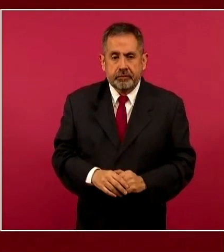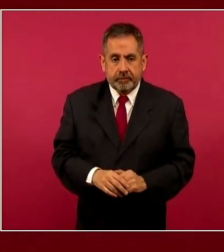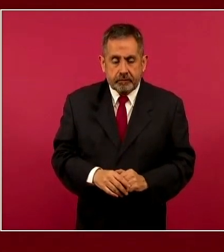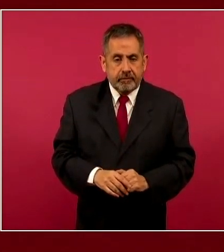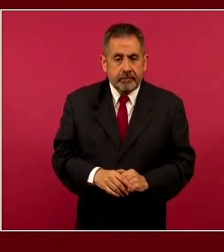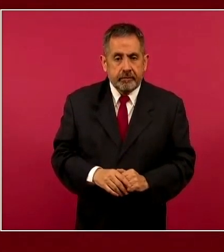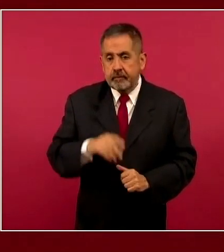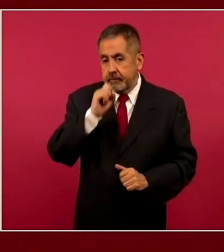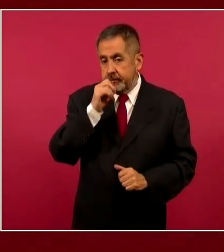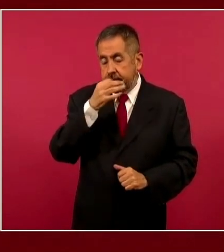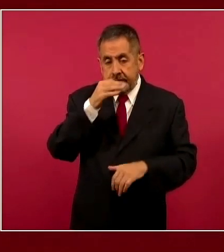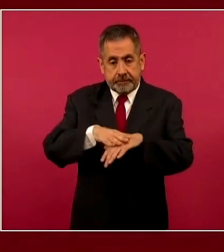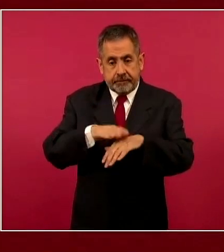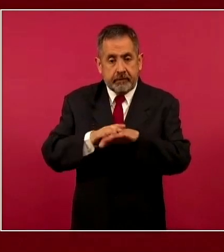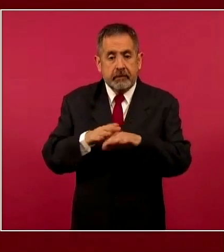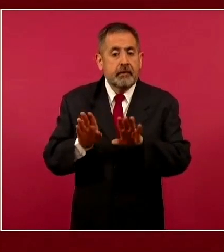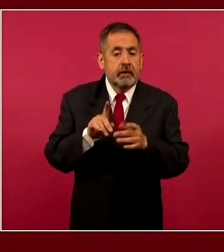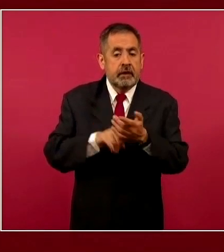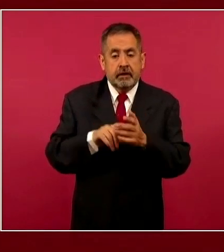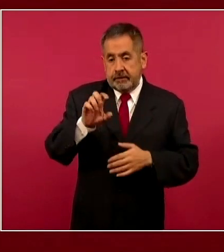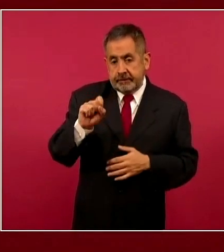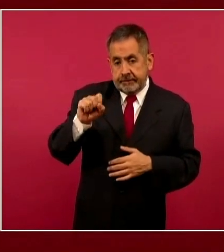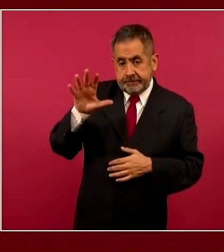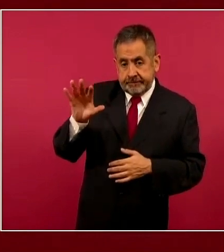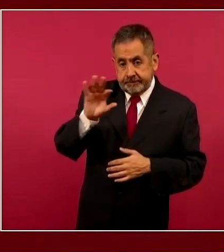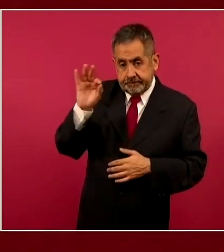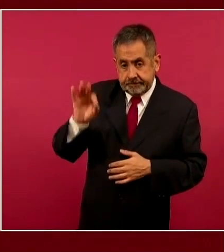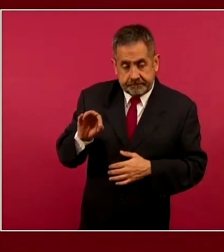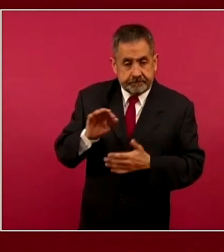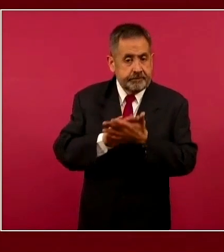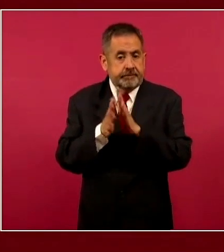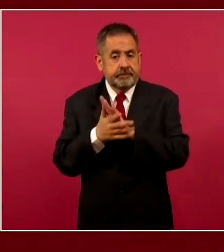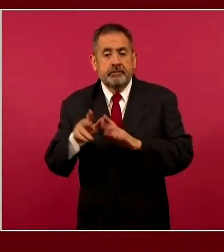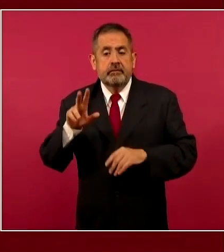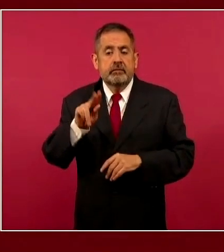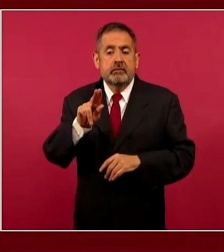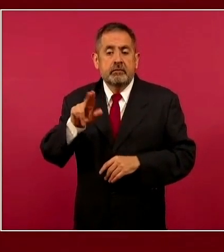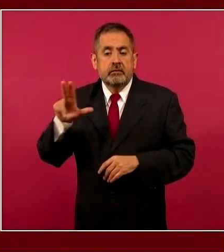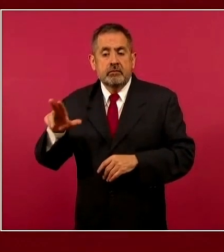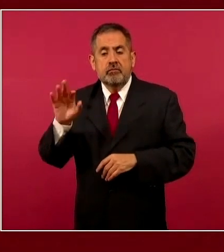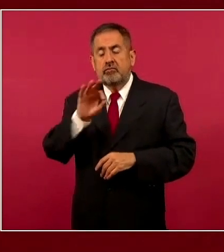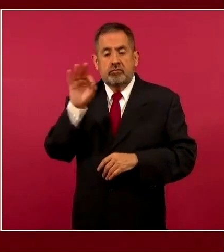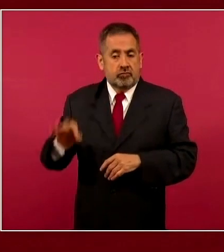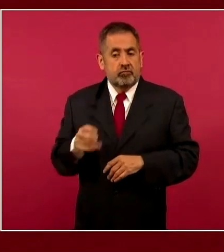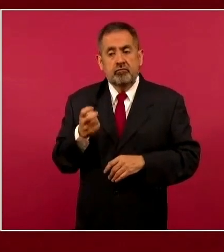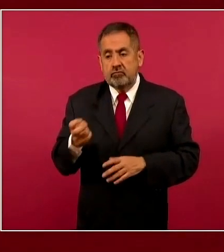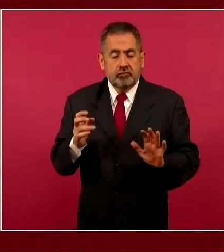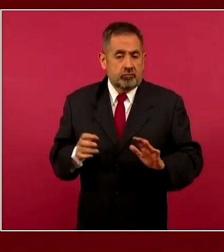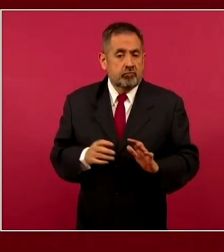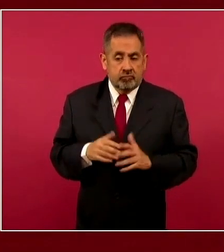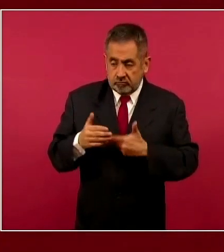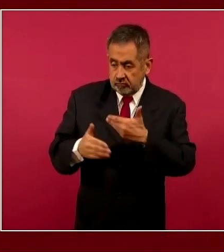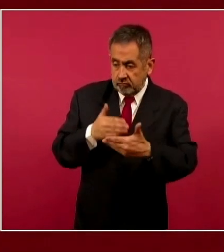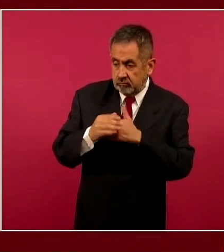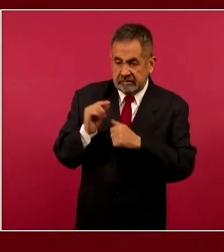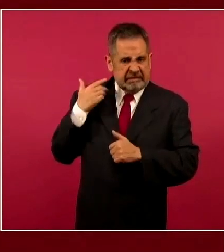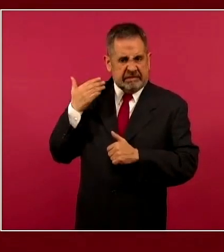También decir que el abasto pasó del 65% a 88% en estas primeras